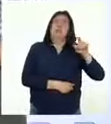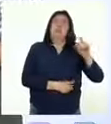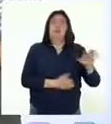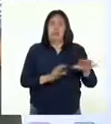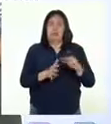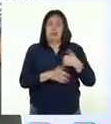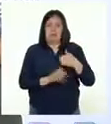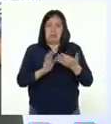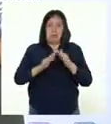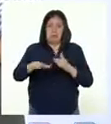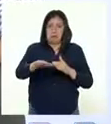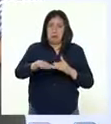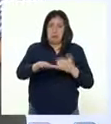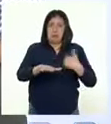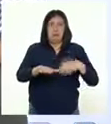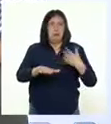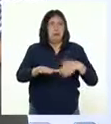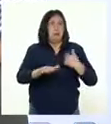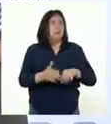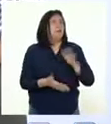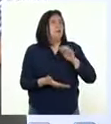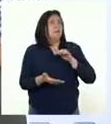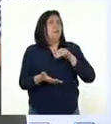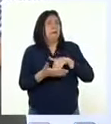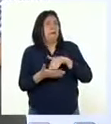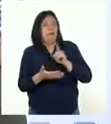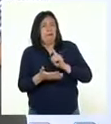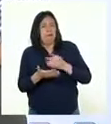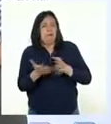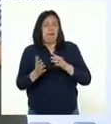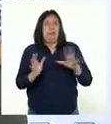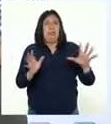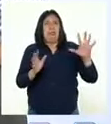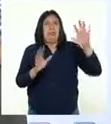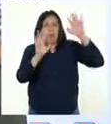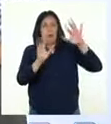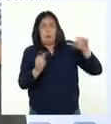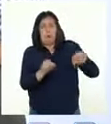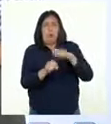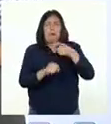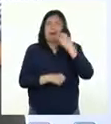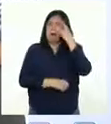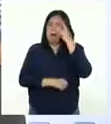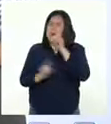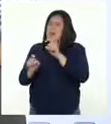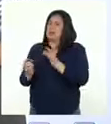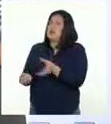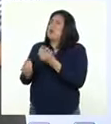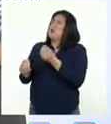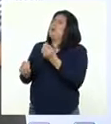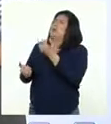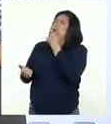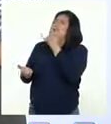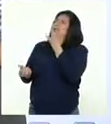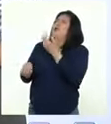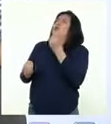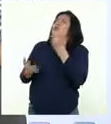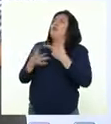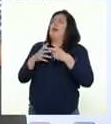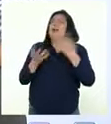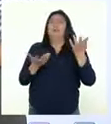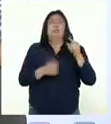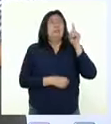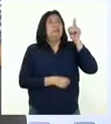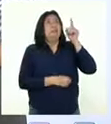hacer para que nuestras comunidades sean menos vulnerables frente a los desastres es averiguar cómo ocurre un fenómeno,